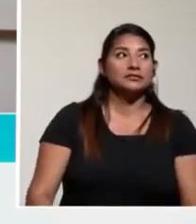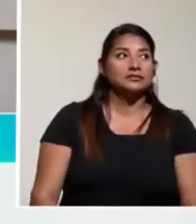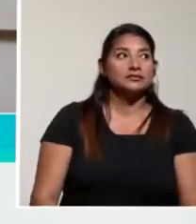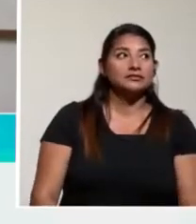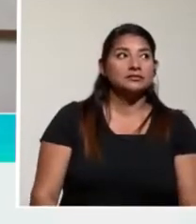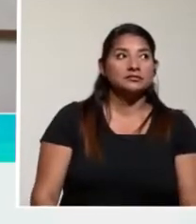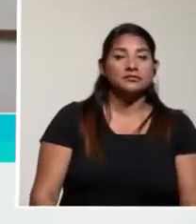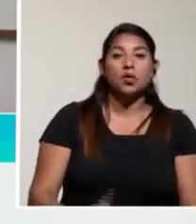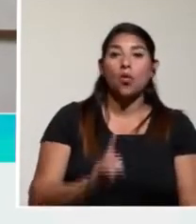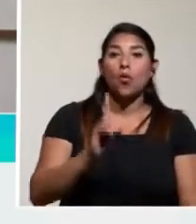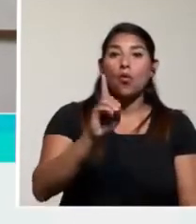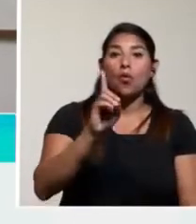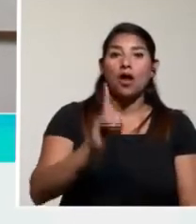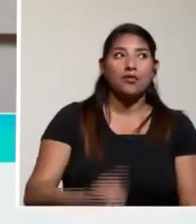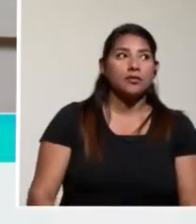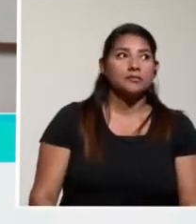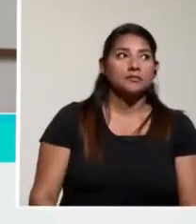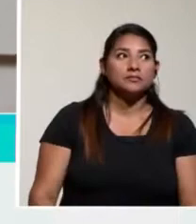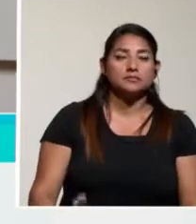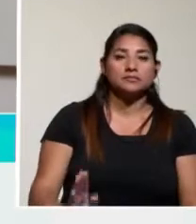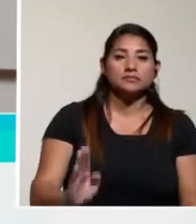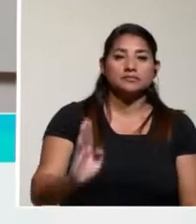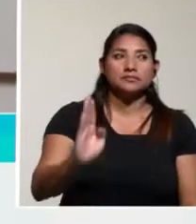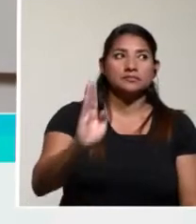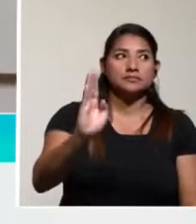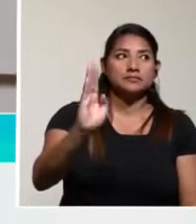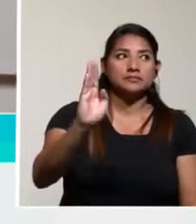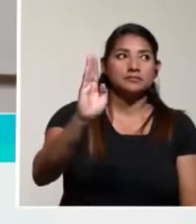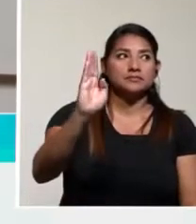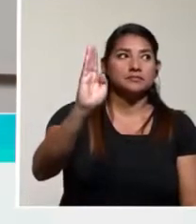Solo de este lado. Arriba.